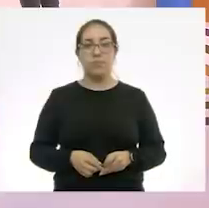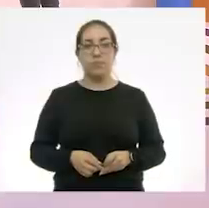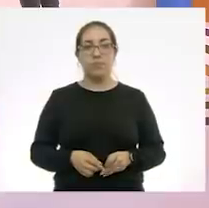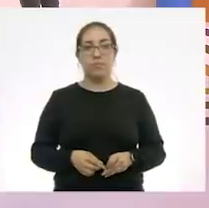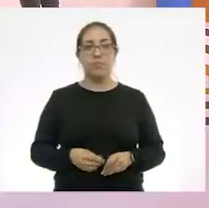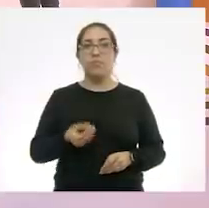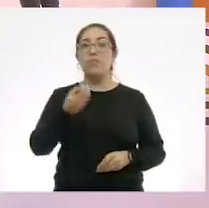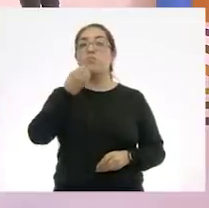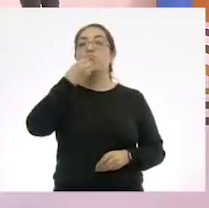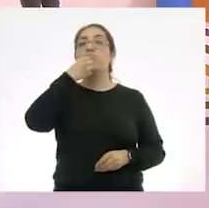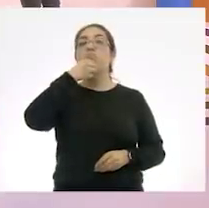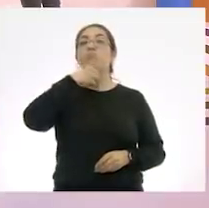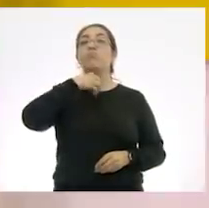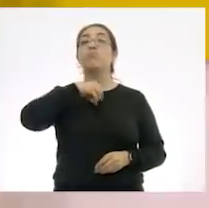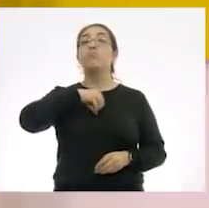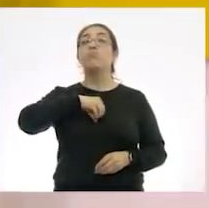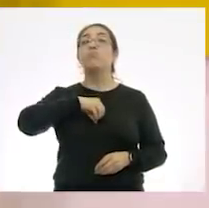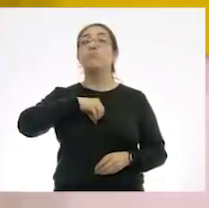al